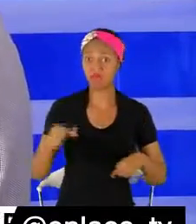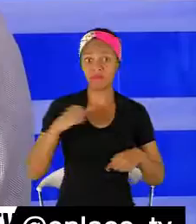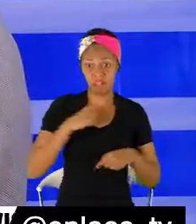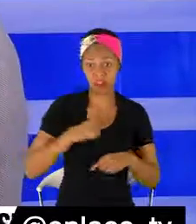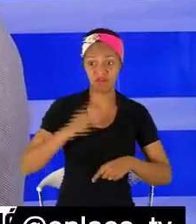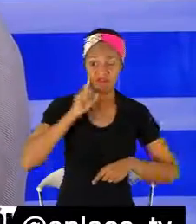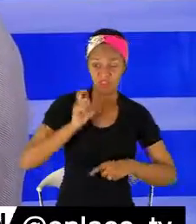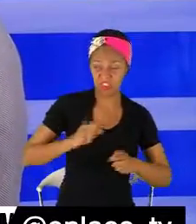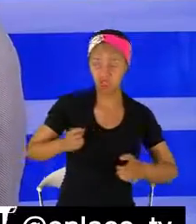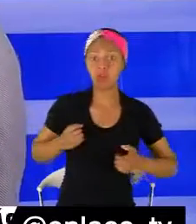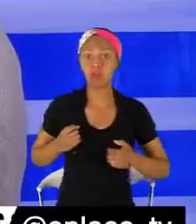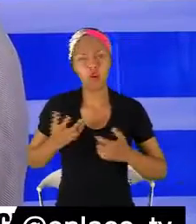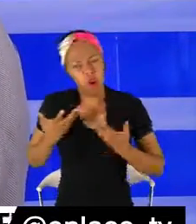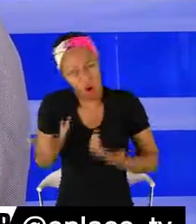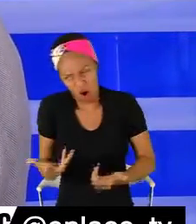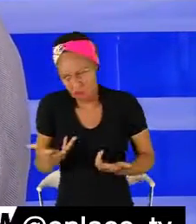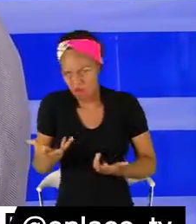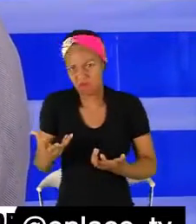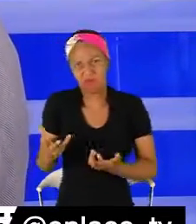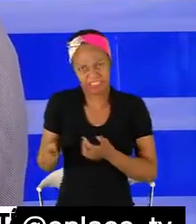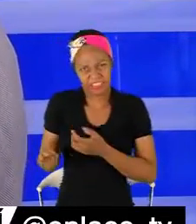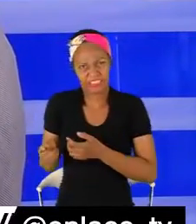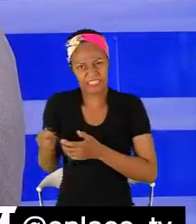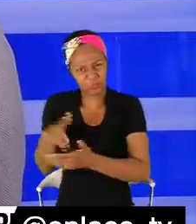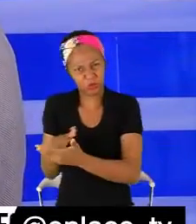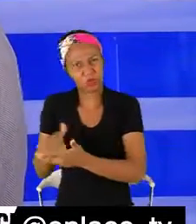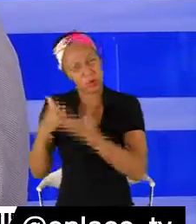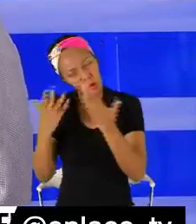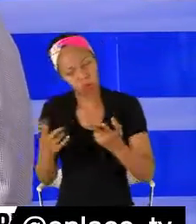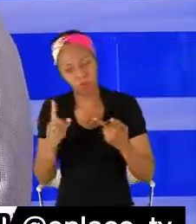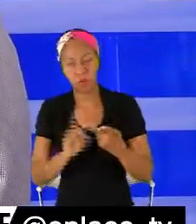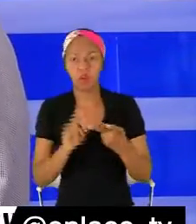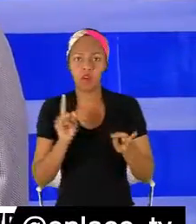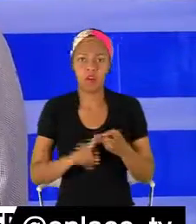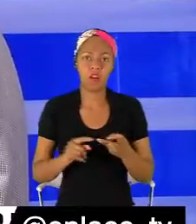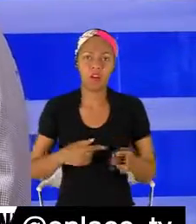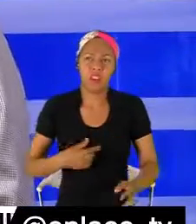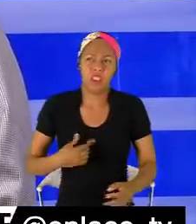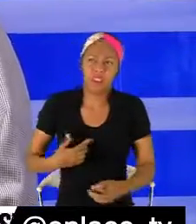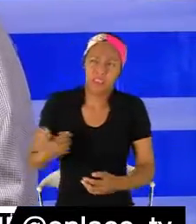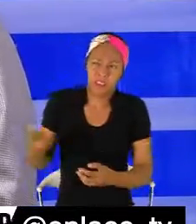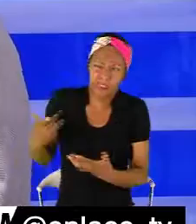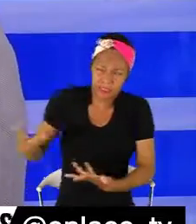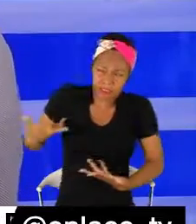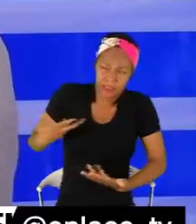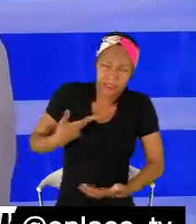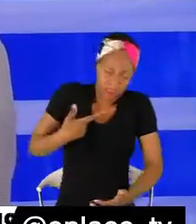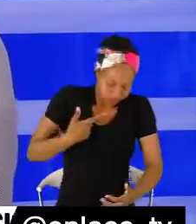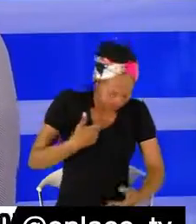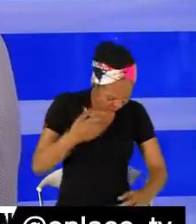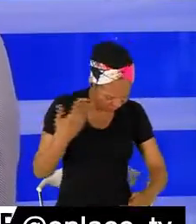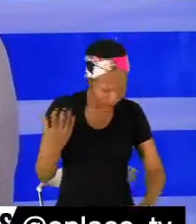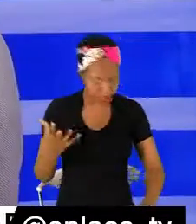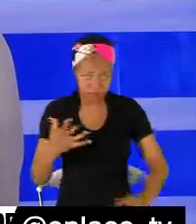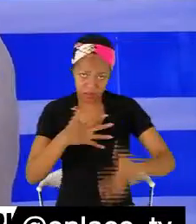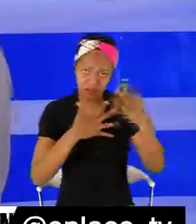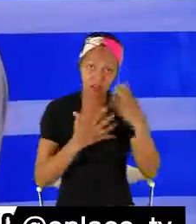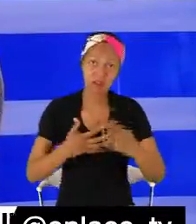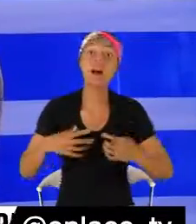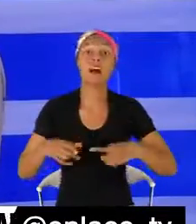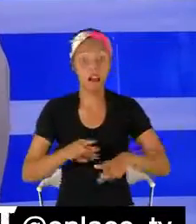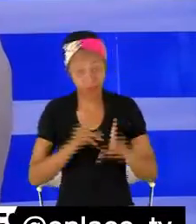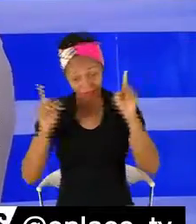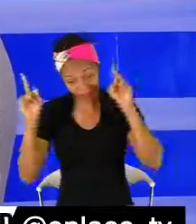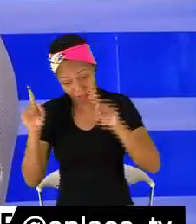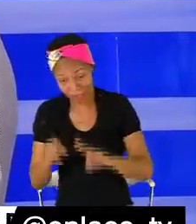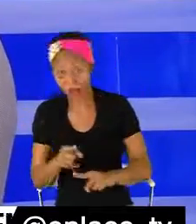para que cada uno de los ciudadanos de aquí del puerto petrolero conozcan los tipos de violencia que hay en tanto a